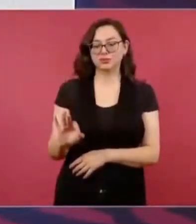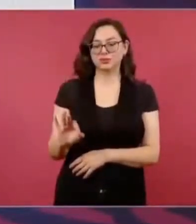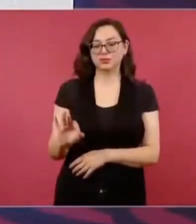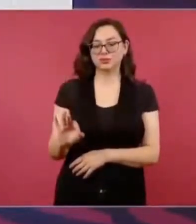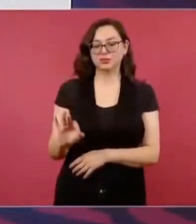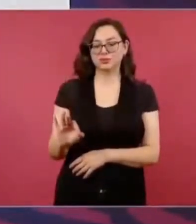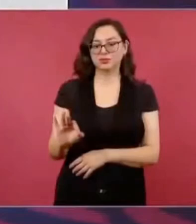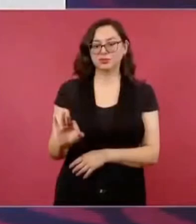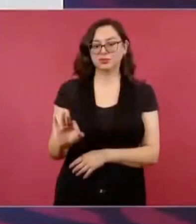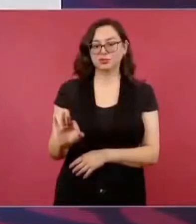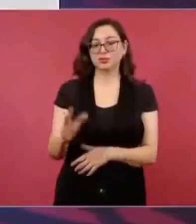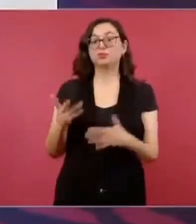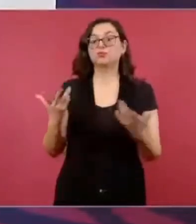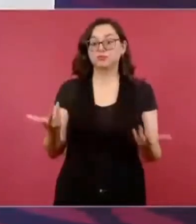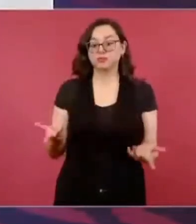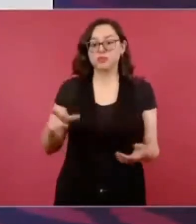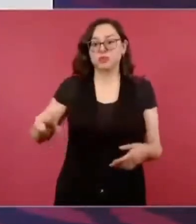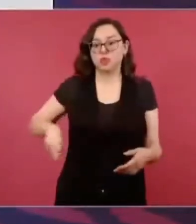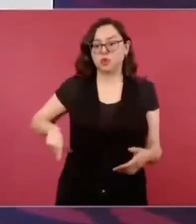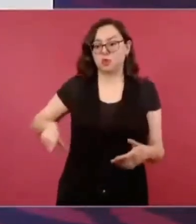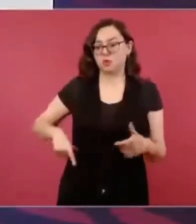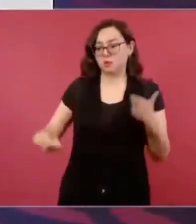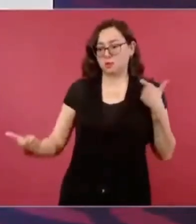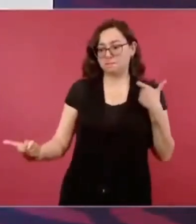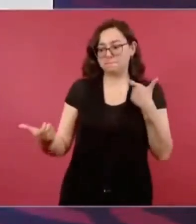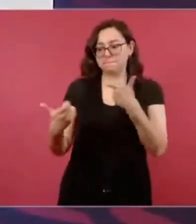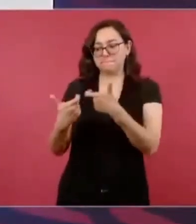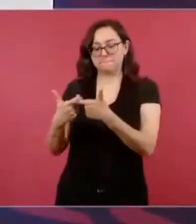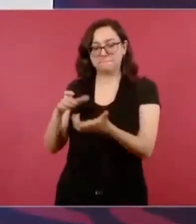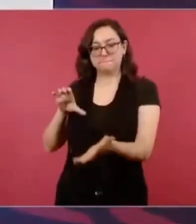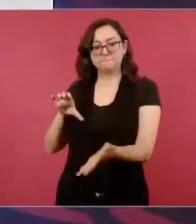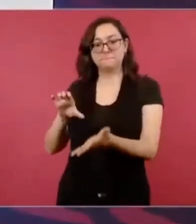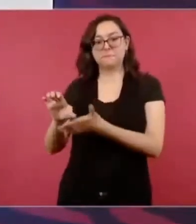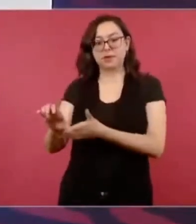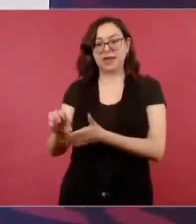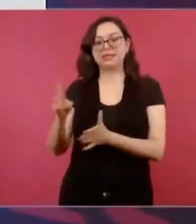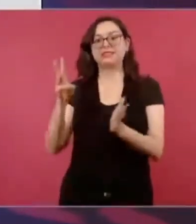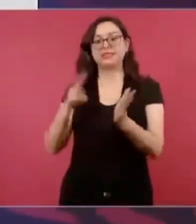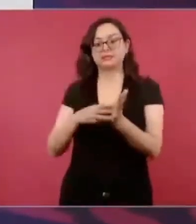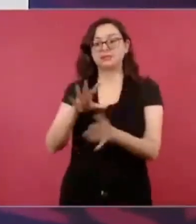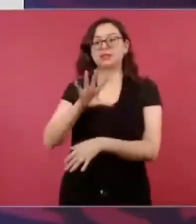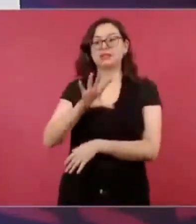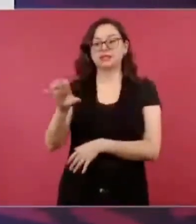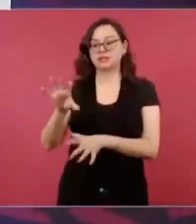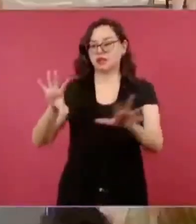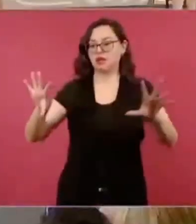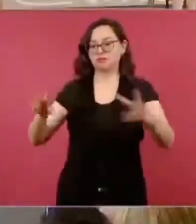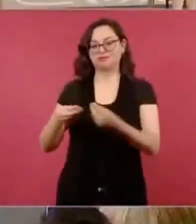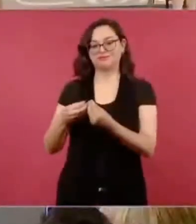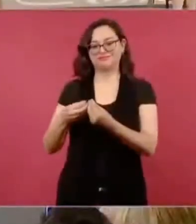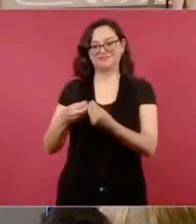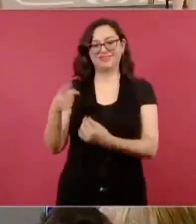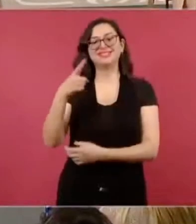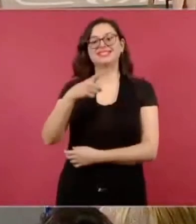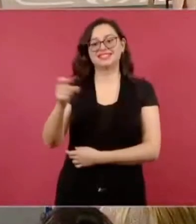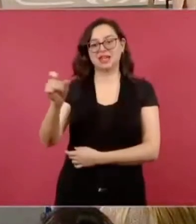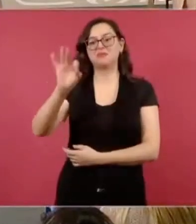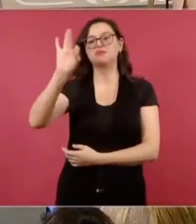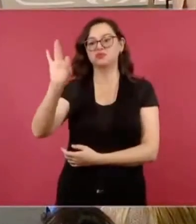casi lo mismo de compensación y va a recibir el 100.